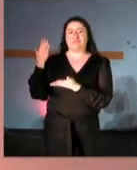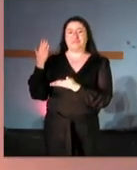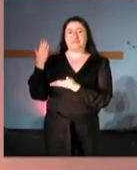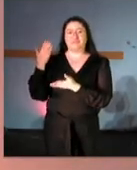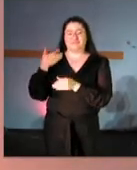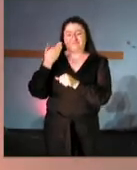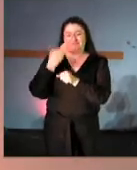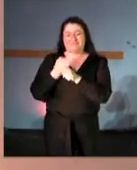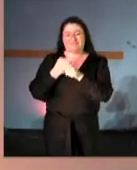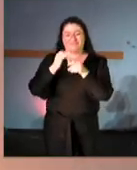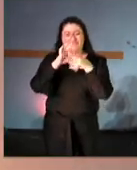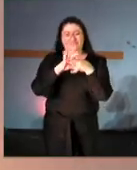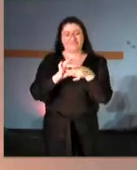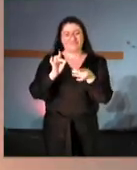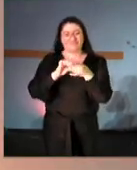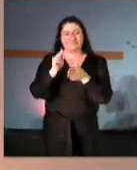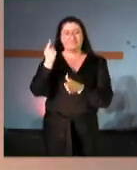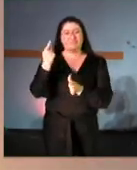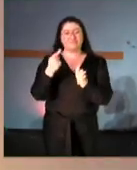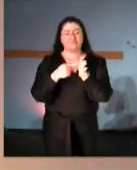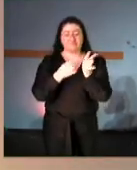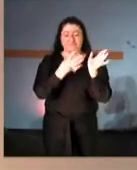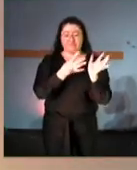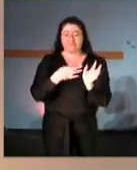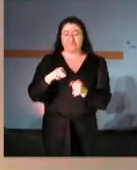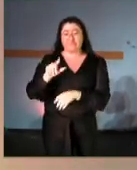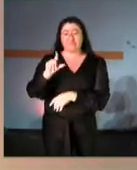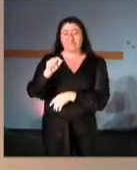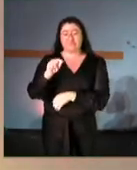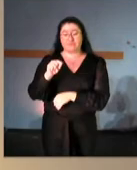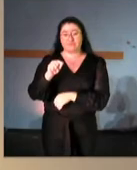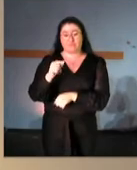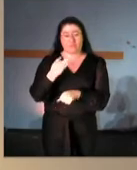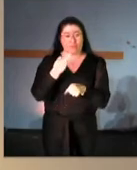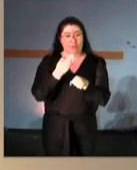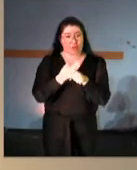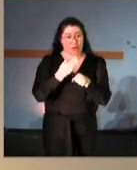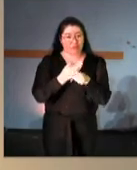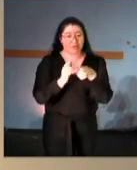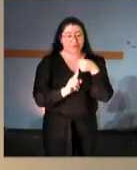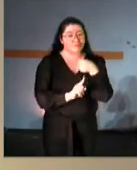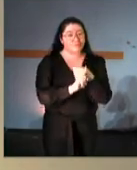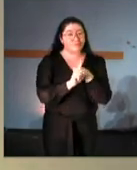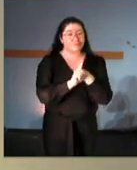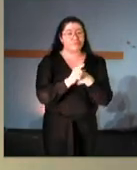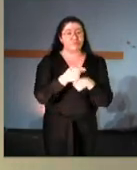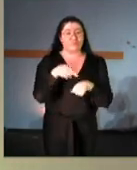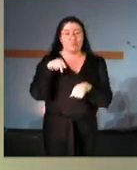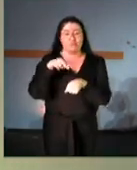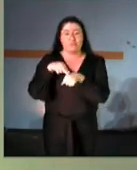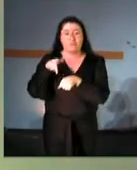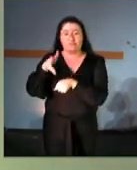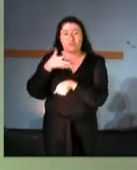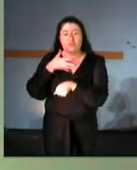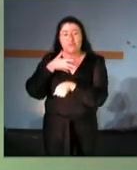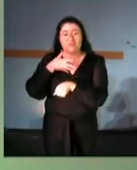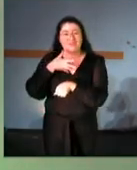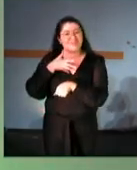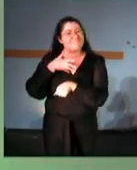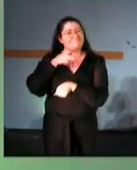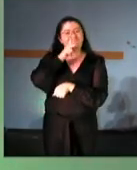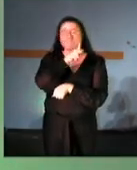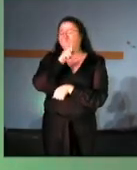estamos relatando, de los años 70, y las luchas del presente. Nosotros no tenemos duda, no podemos dejar